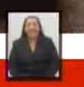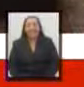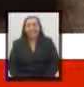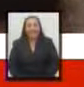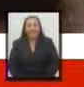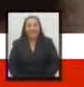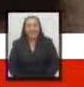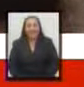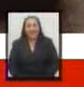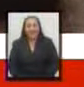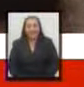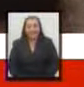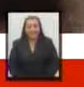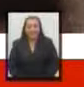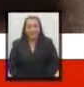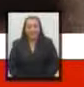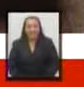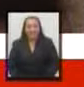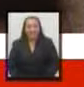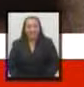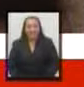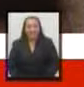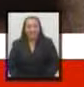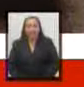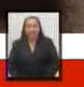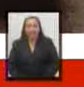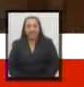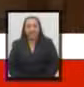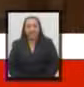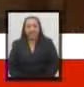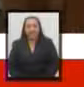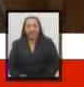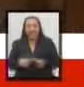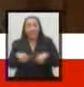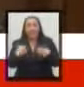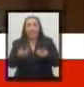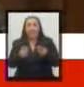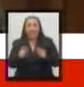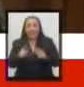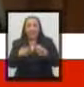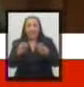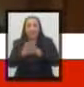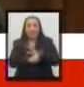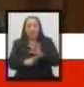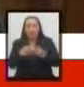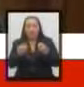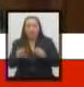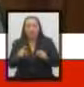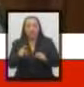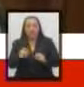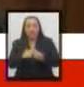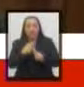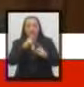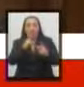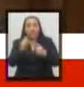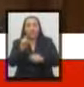Bueno, entonces se trata simplemente de darle un valor. ¿Y cómo se hace eso? Con una encuesta